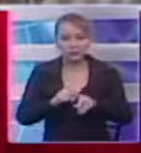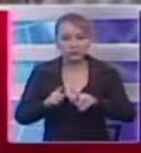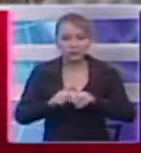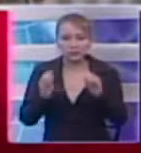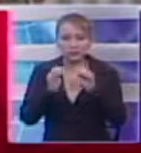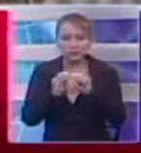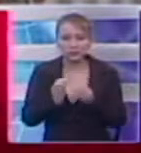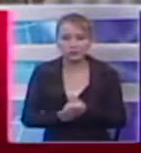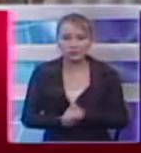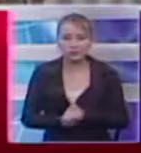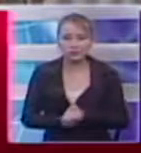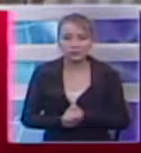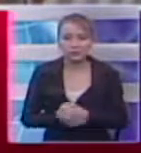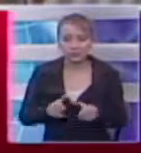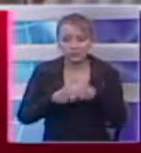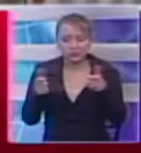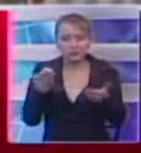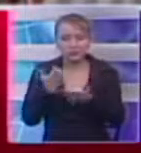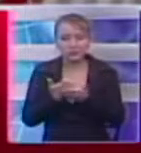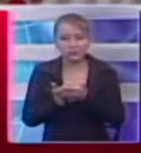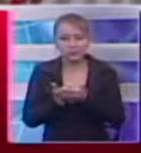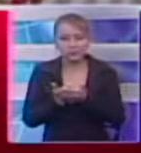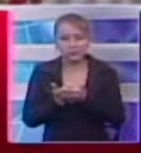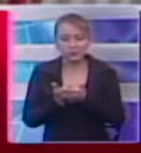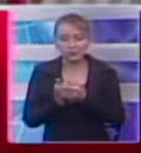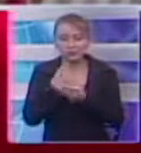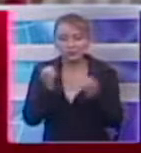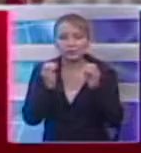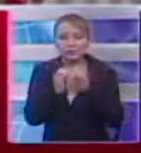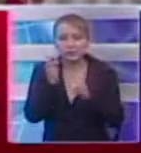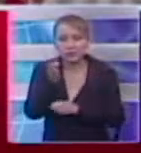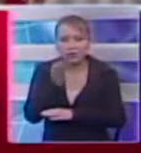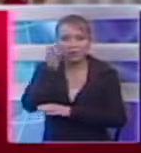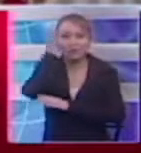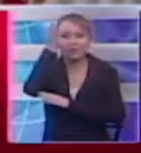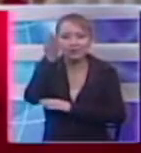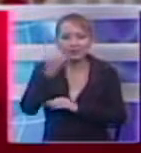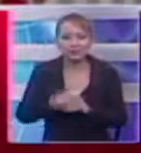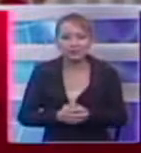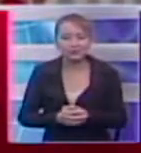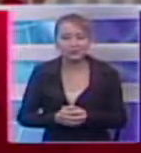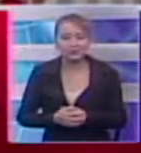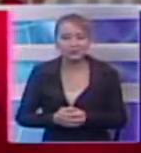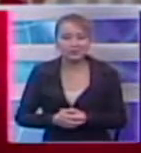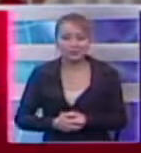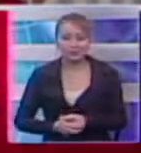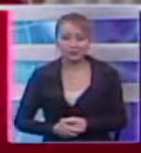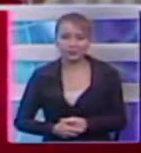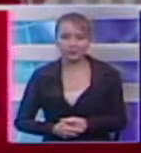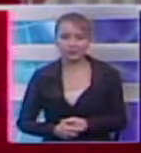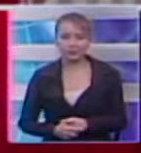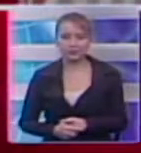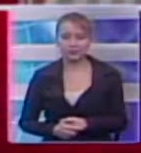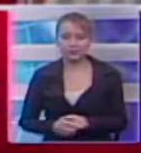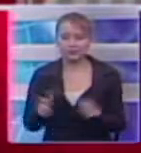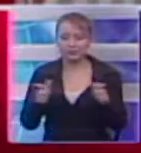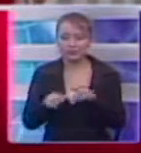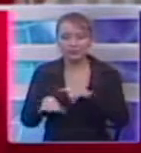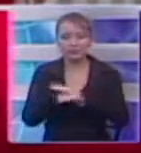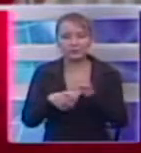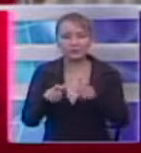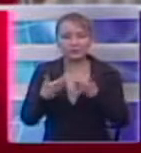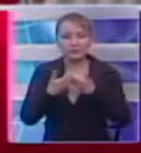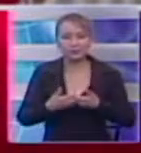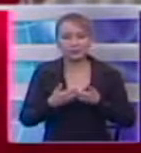digamos, de grandes compradores, que serán, digamos, los futuros compradores de estas pequeñas y medianas